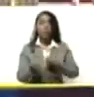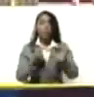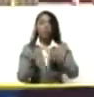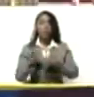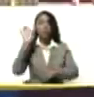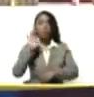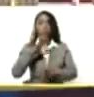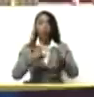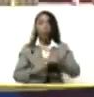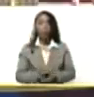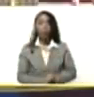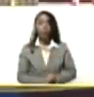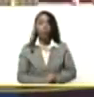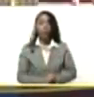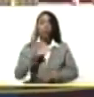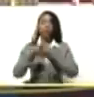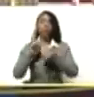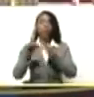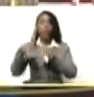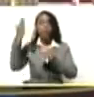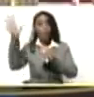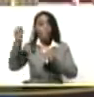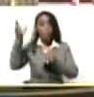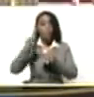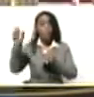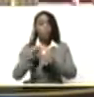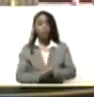mario silva se la pasé en la hora loca